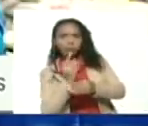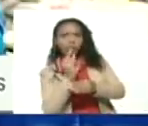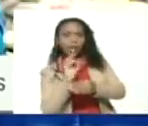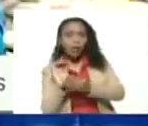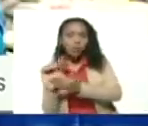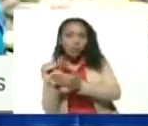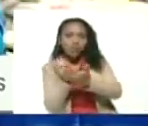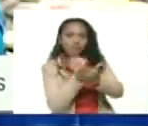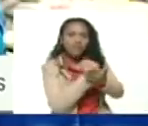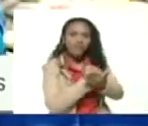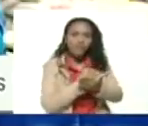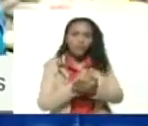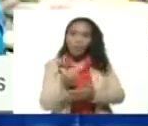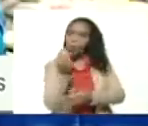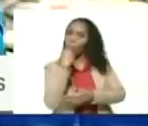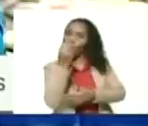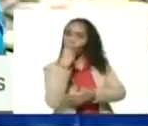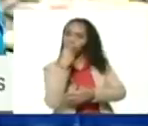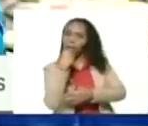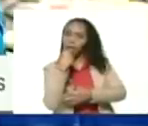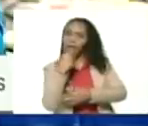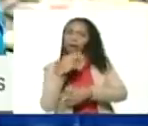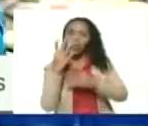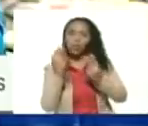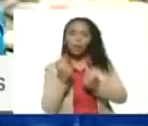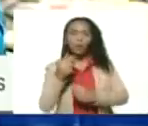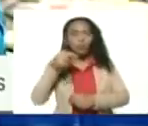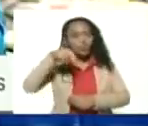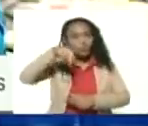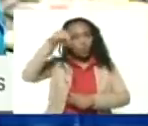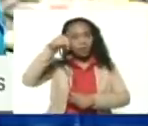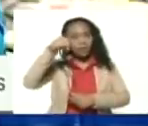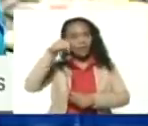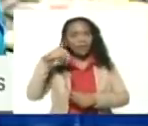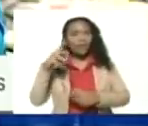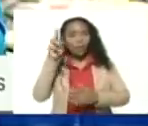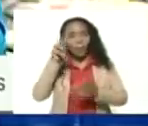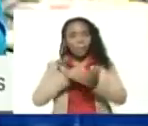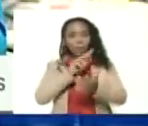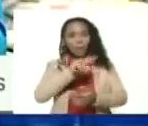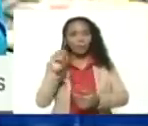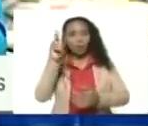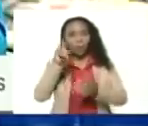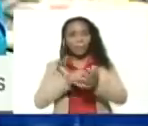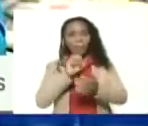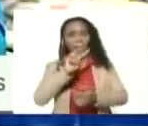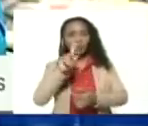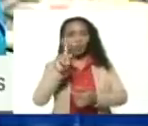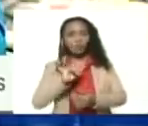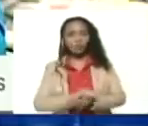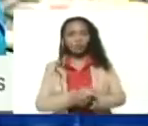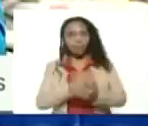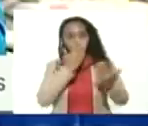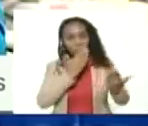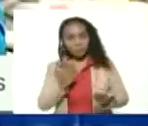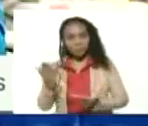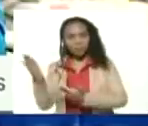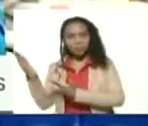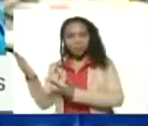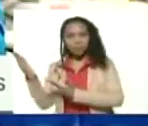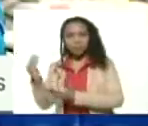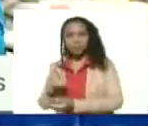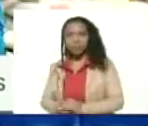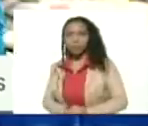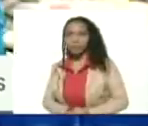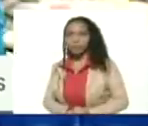de hortalizas del periodo norte-verano 2020-2021. ¿Estamos listos? Adelante, gobernador.